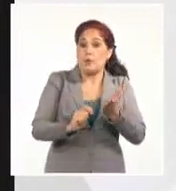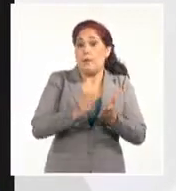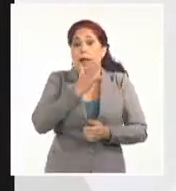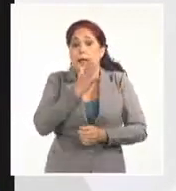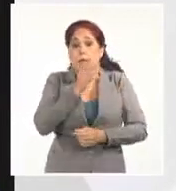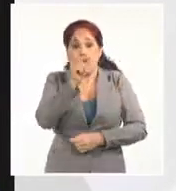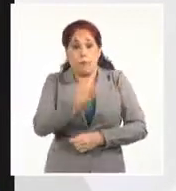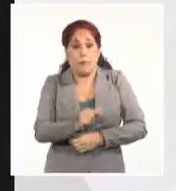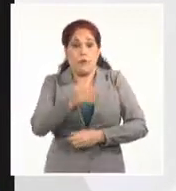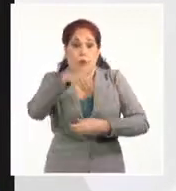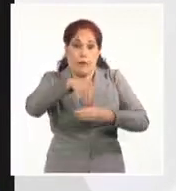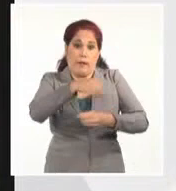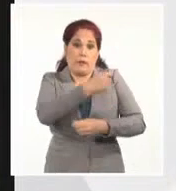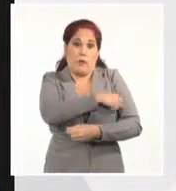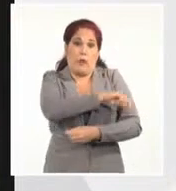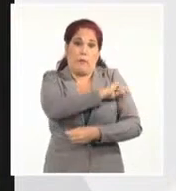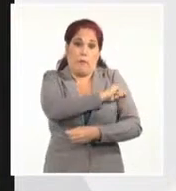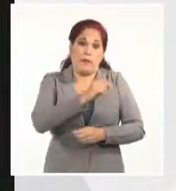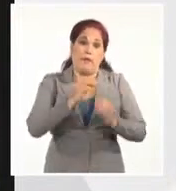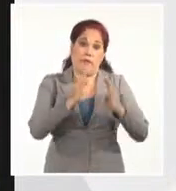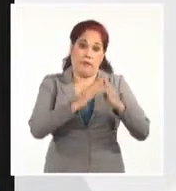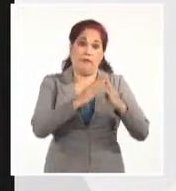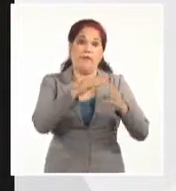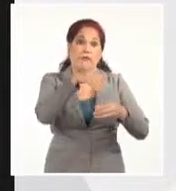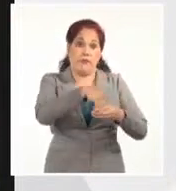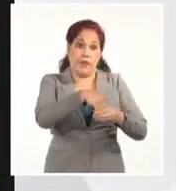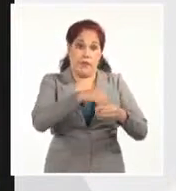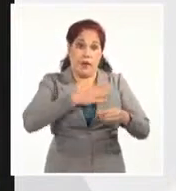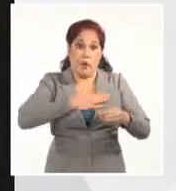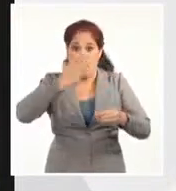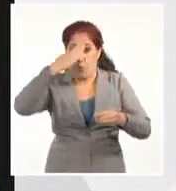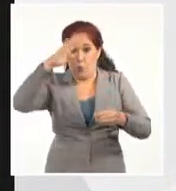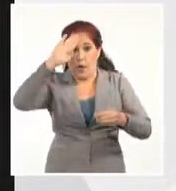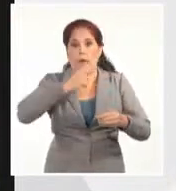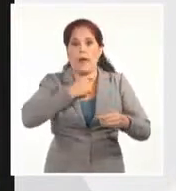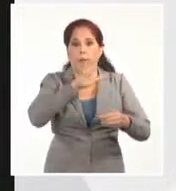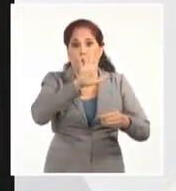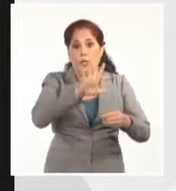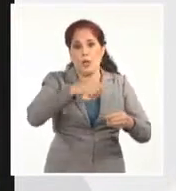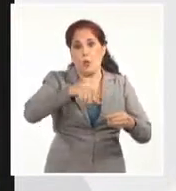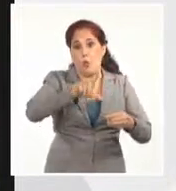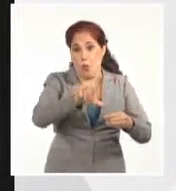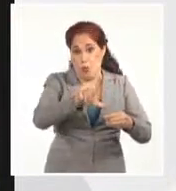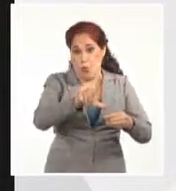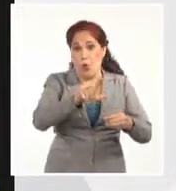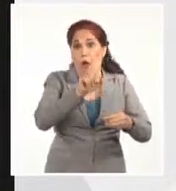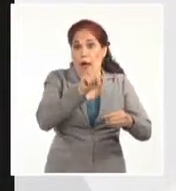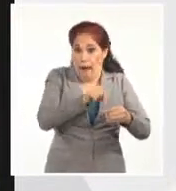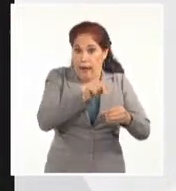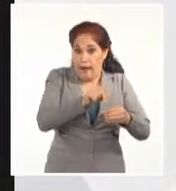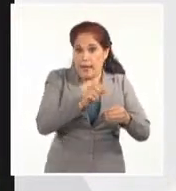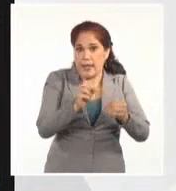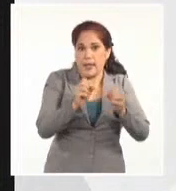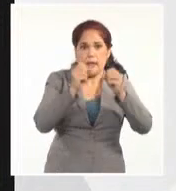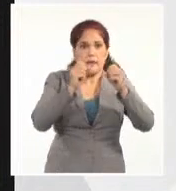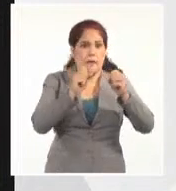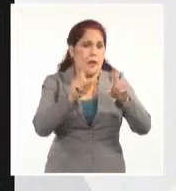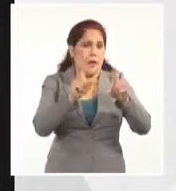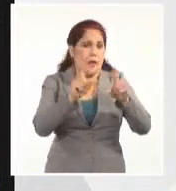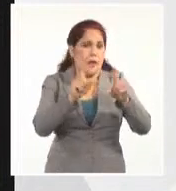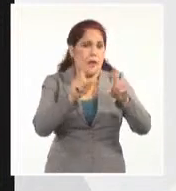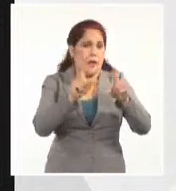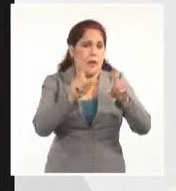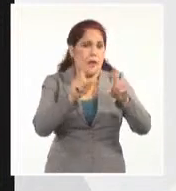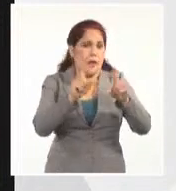España, pero que digamos que el 5 de julio, que creo que es el día que aparecen las imágenes del hospital de